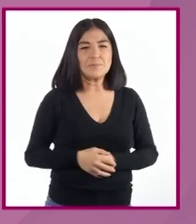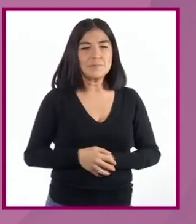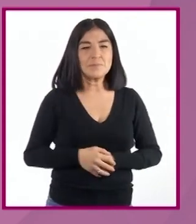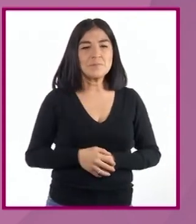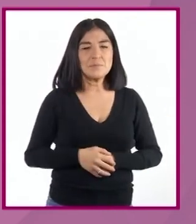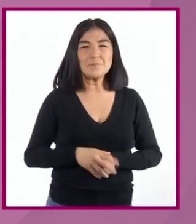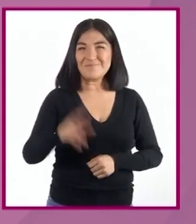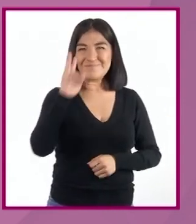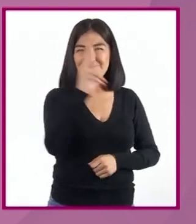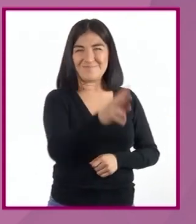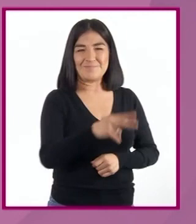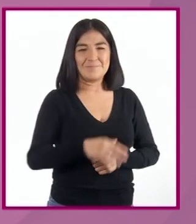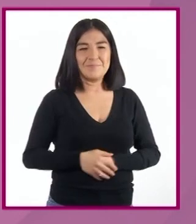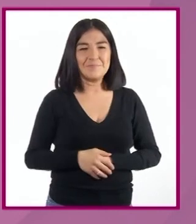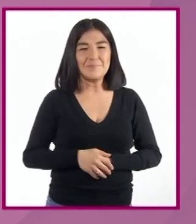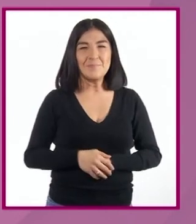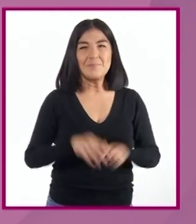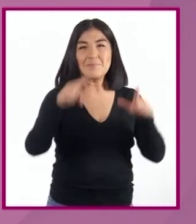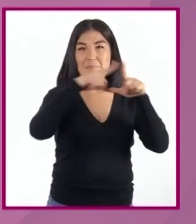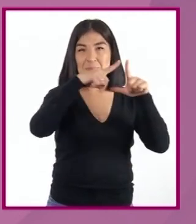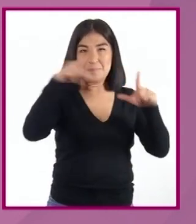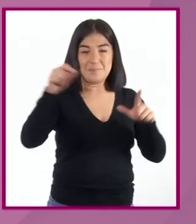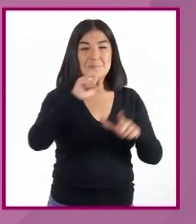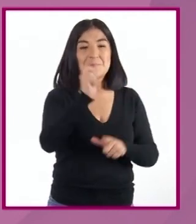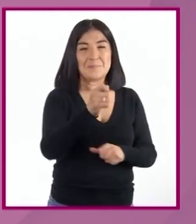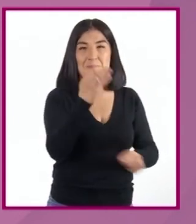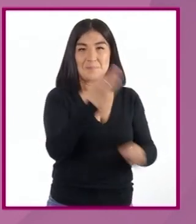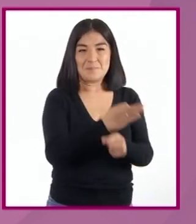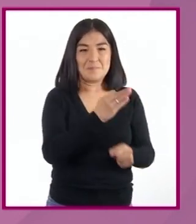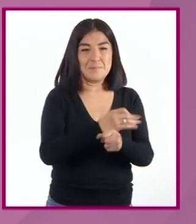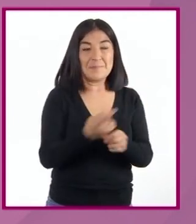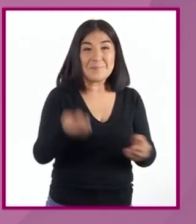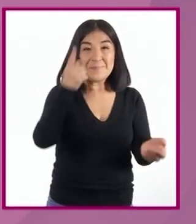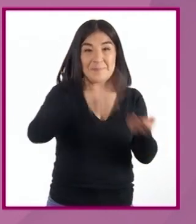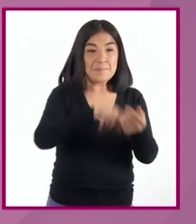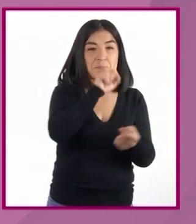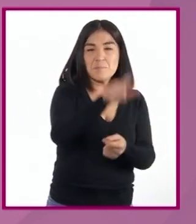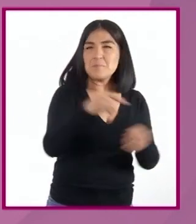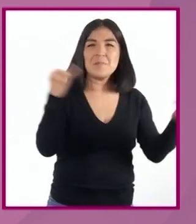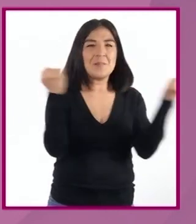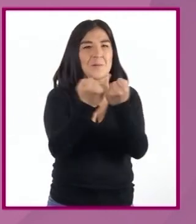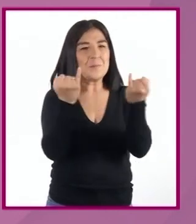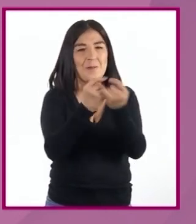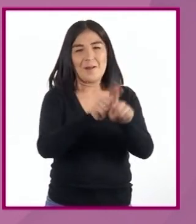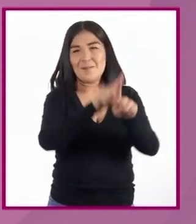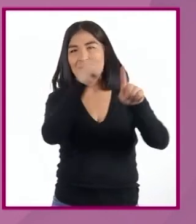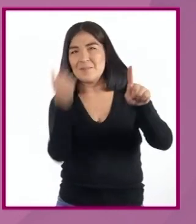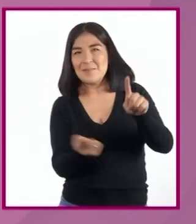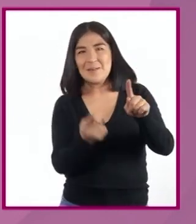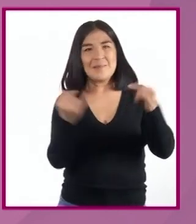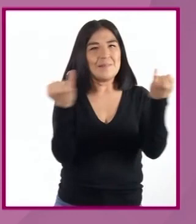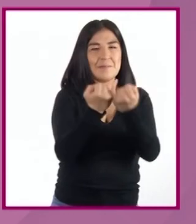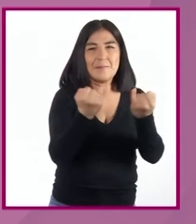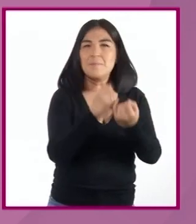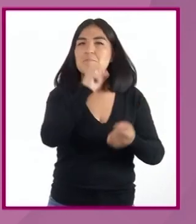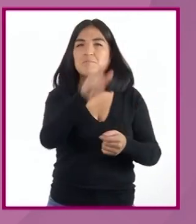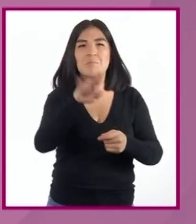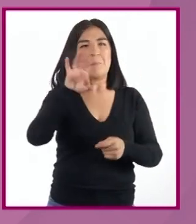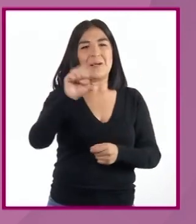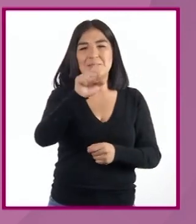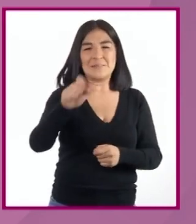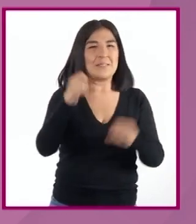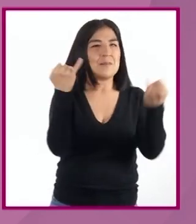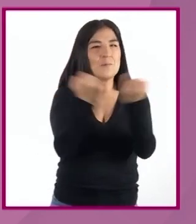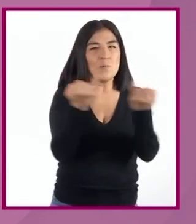se percatan, el triángulo encontrado frente a él tiene los mismos ángulos y su base es la misma. Por